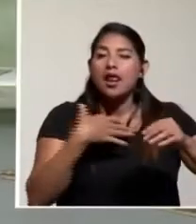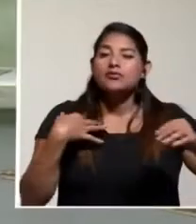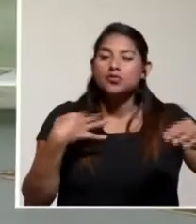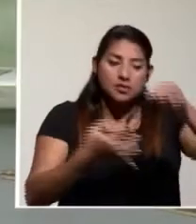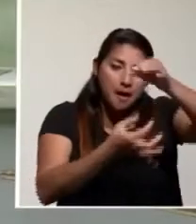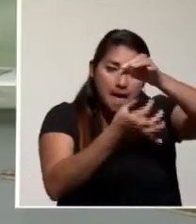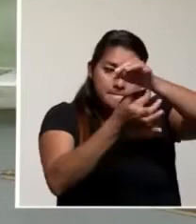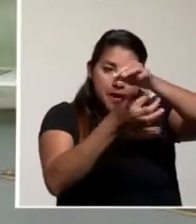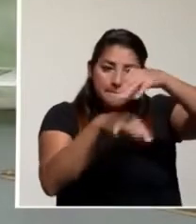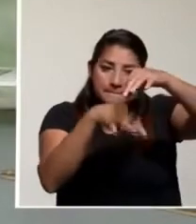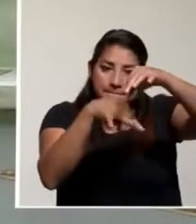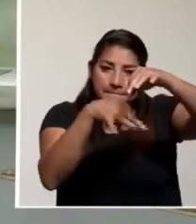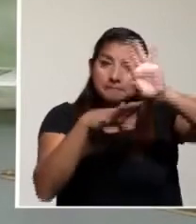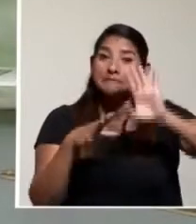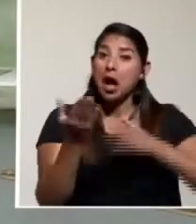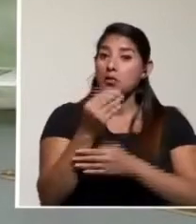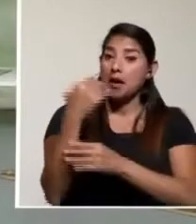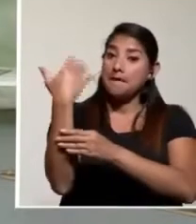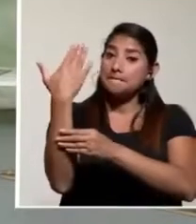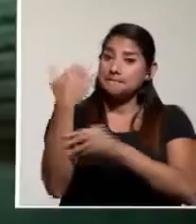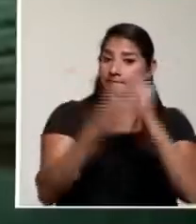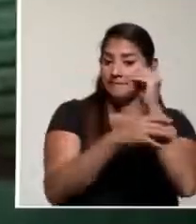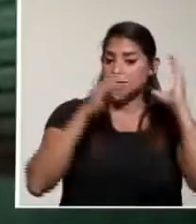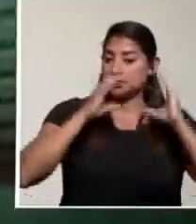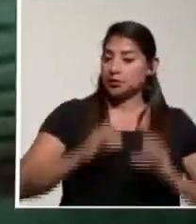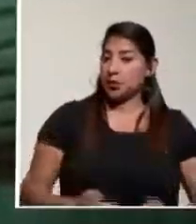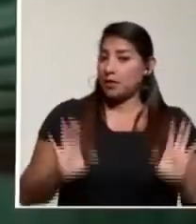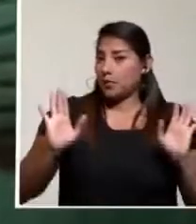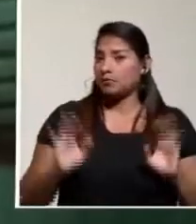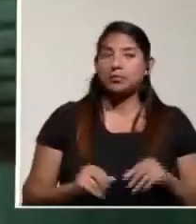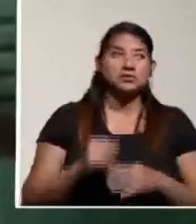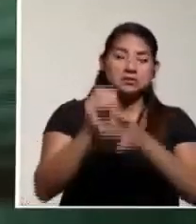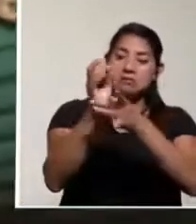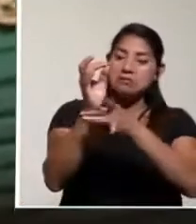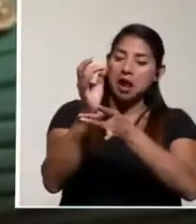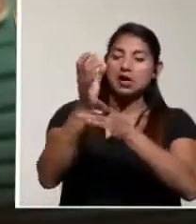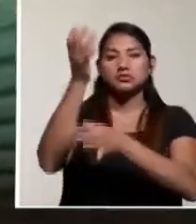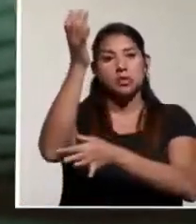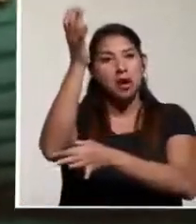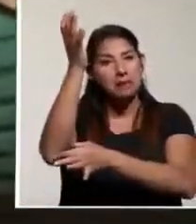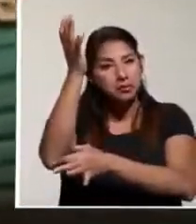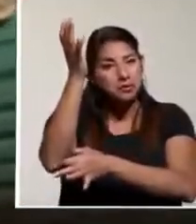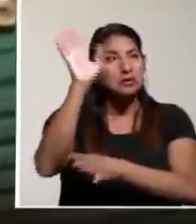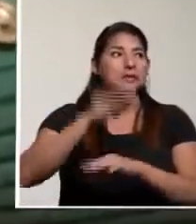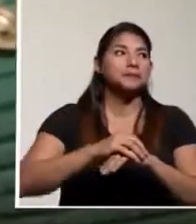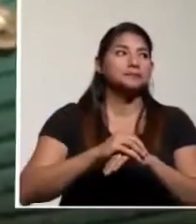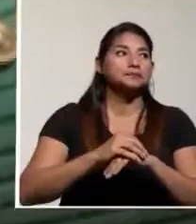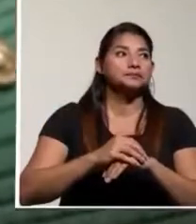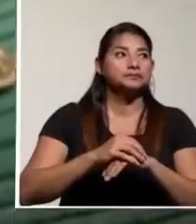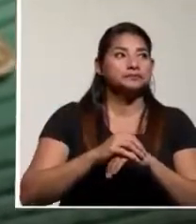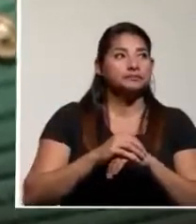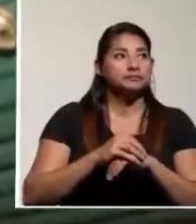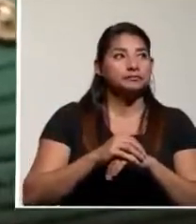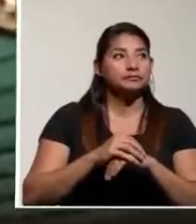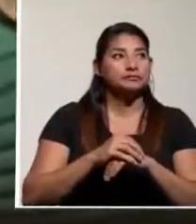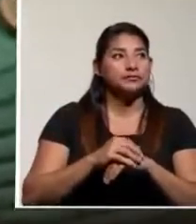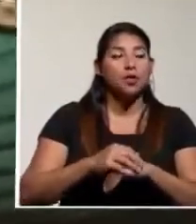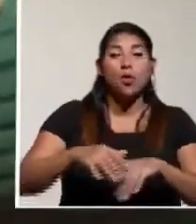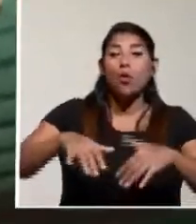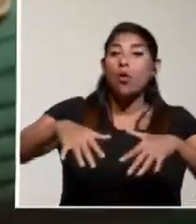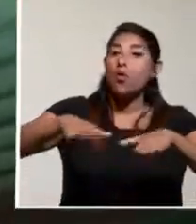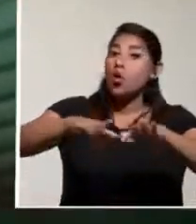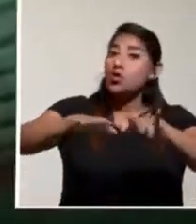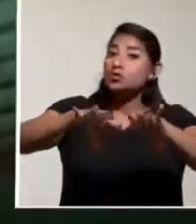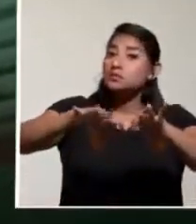y que deseen ponerse en alguna parte de su cuerpo. Puede ser el brazo, la muñeca, el pie. También,